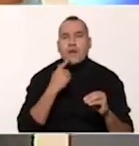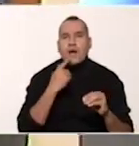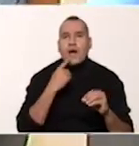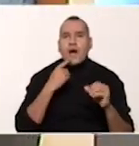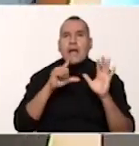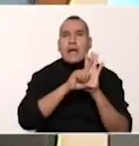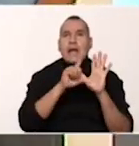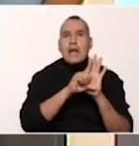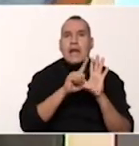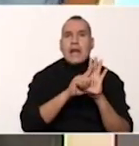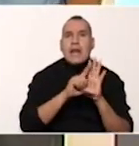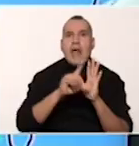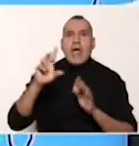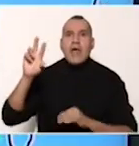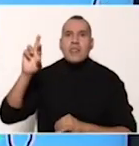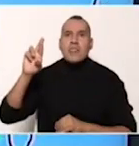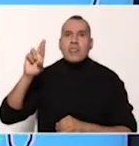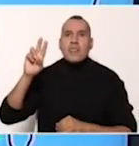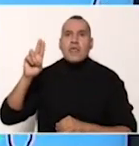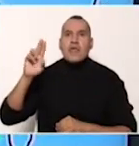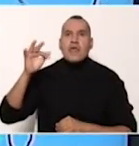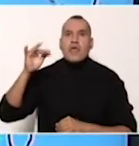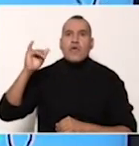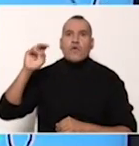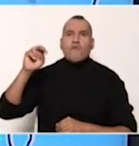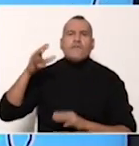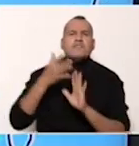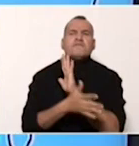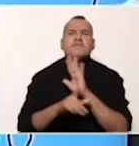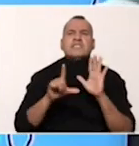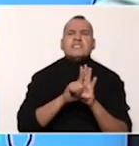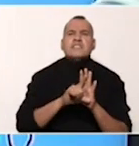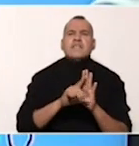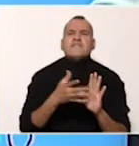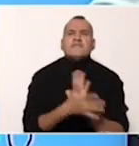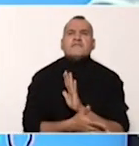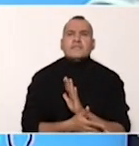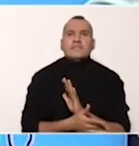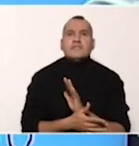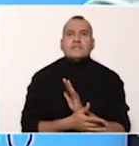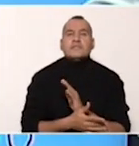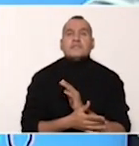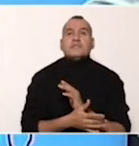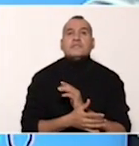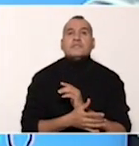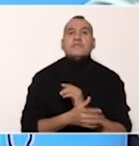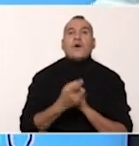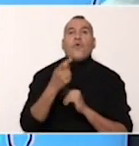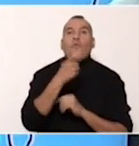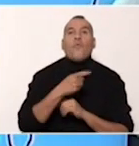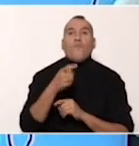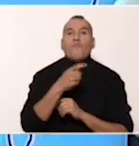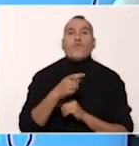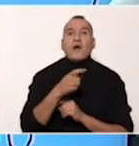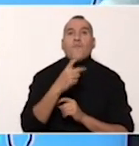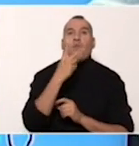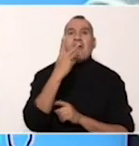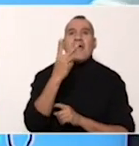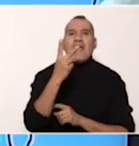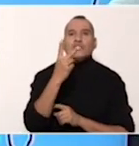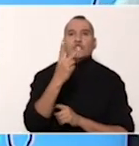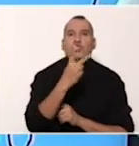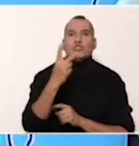Ruffini? Vamos a extraer del polinomio dividendo, que es este, vamos a extraer su coeficiente. Lo vamos